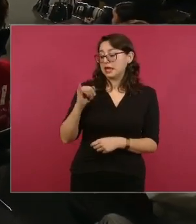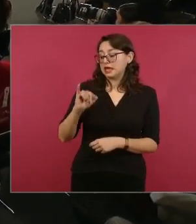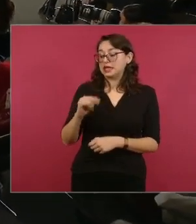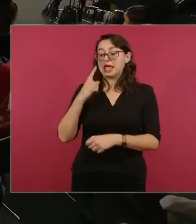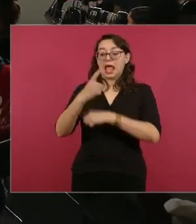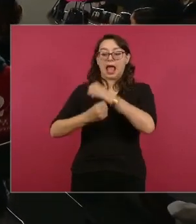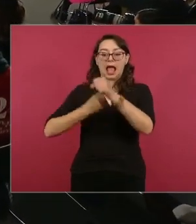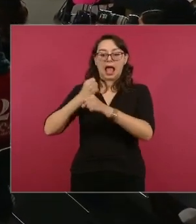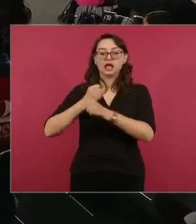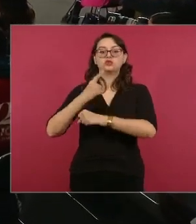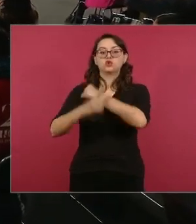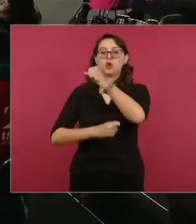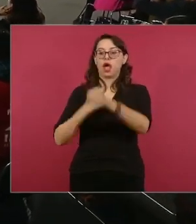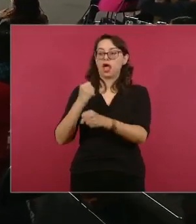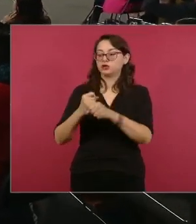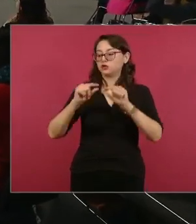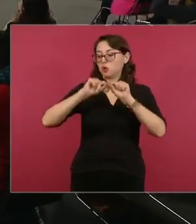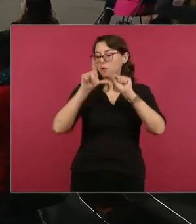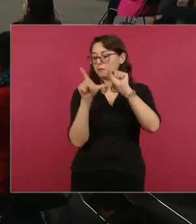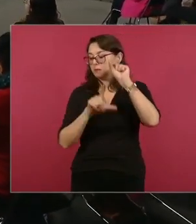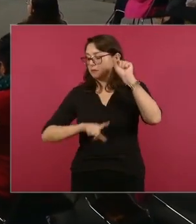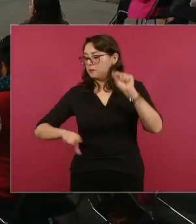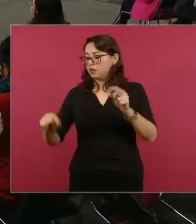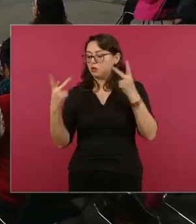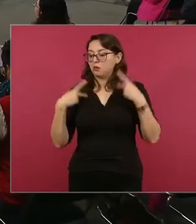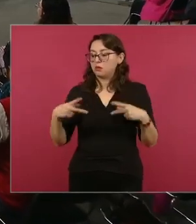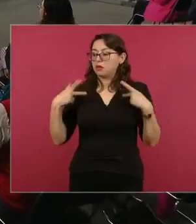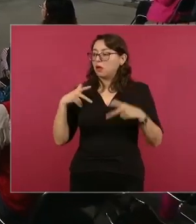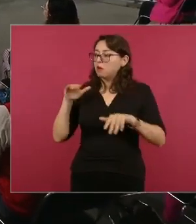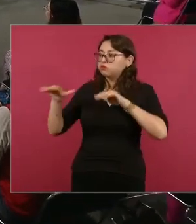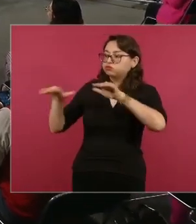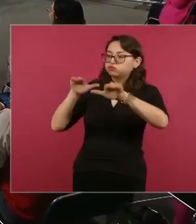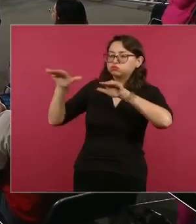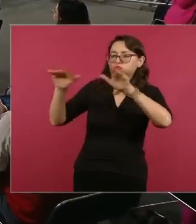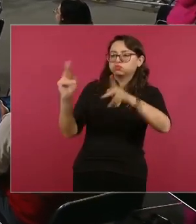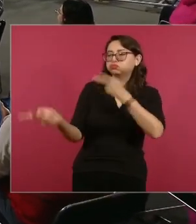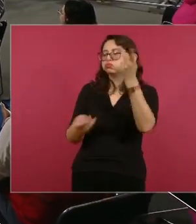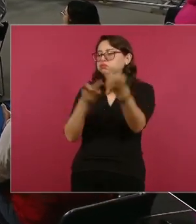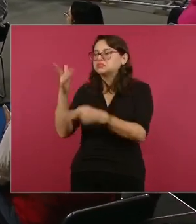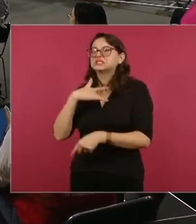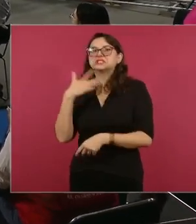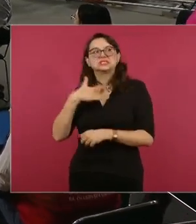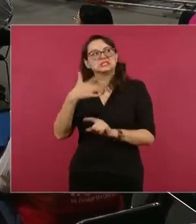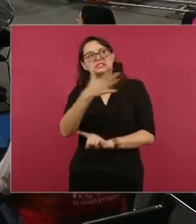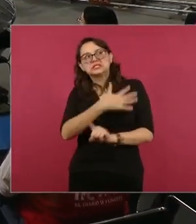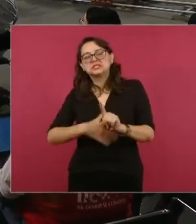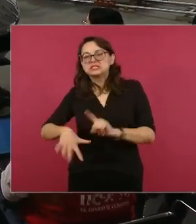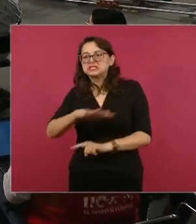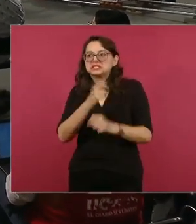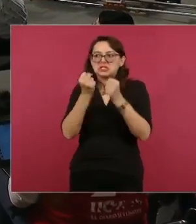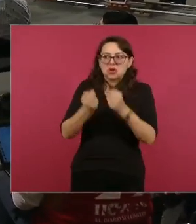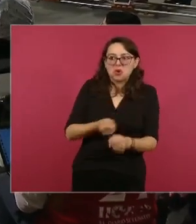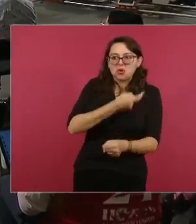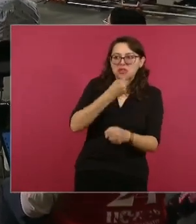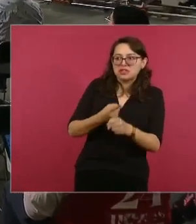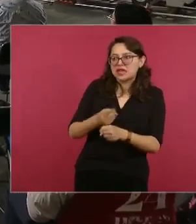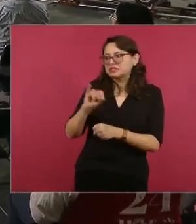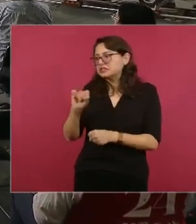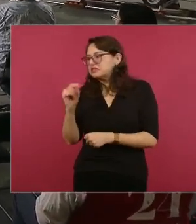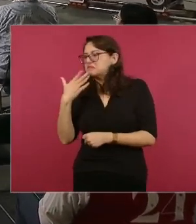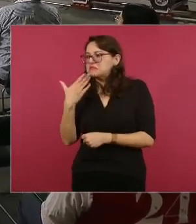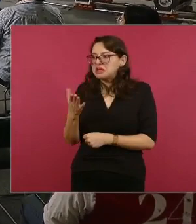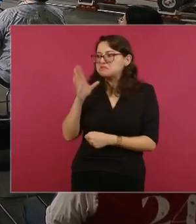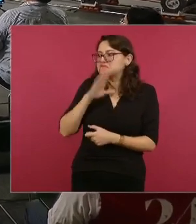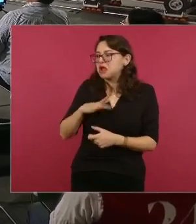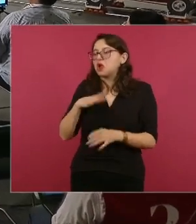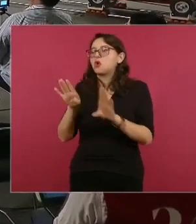percepción de la seguridad pública y trae datos interesantes. Esta se dio a conocer el día de ayer. Por cierto, ningún medio ha